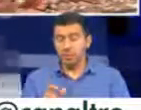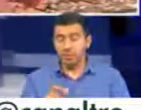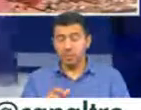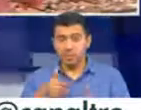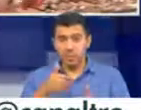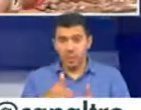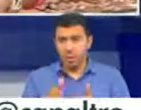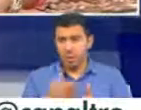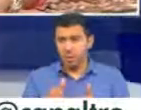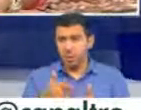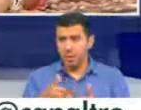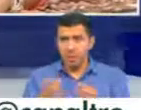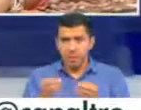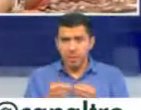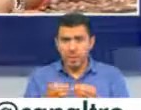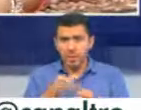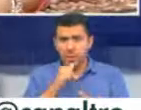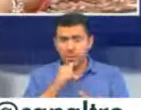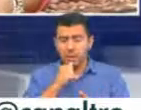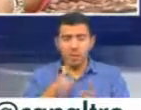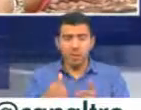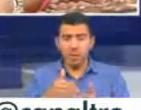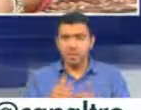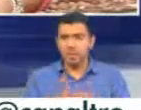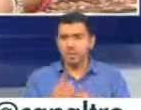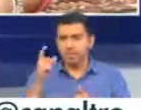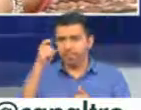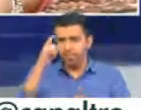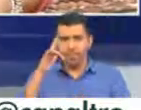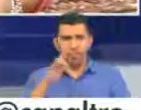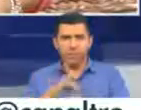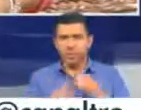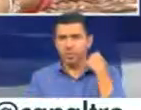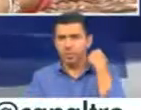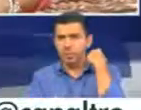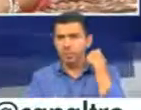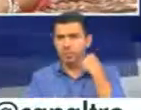que tomar medidas sancionatorias. Esta es toda la información. Joana Niño, Oriente Noticias.